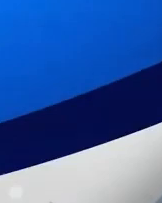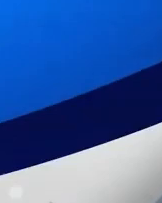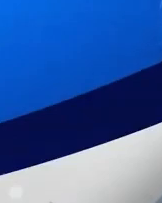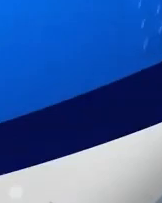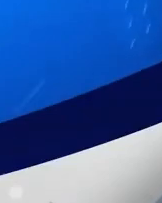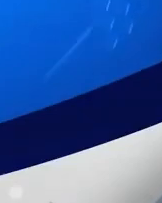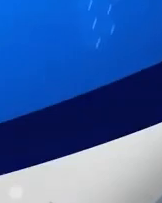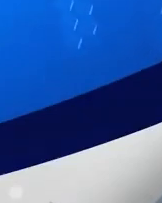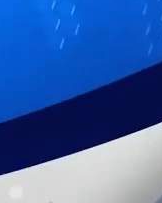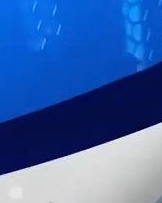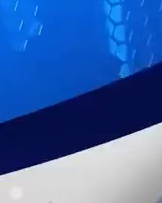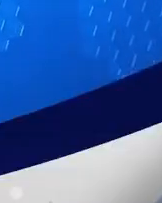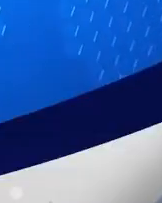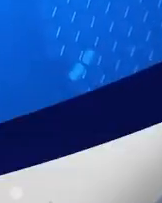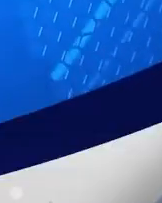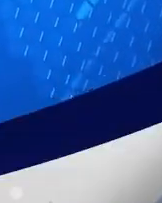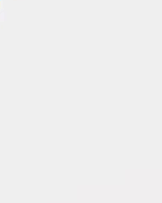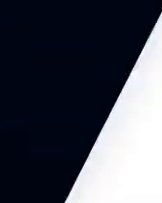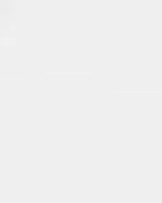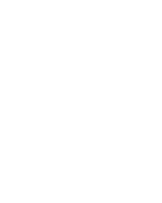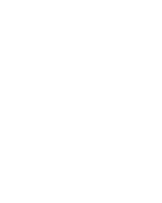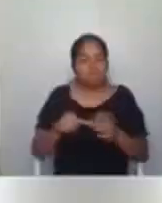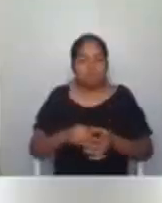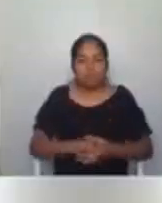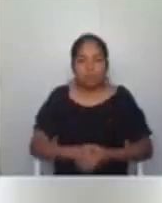cerros. Escuchemos.